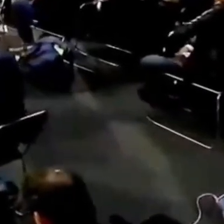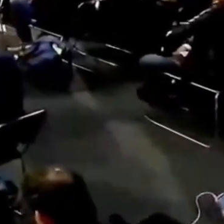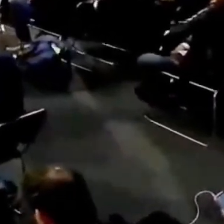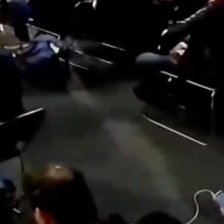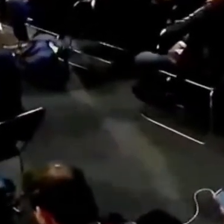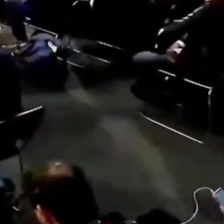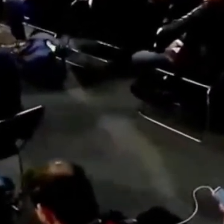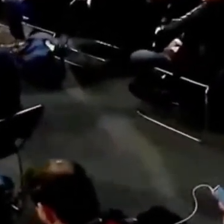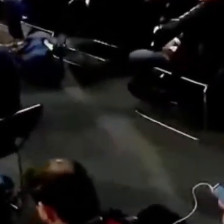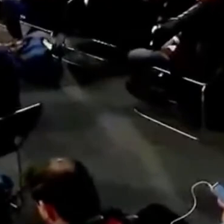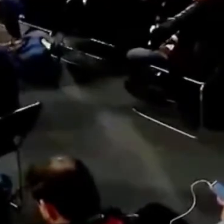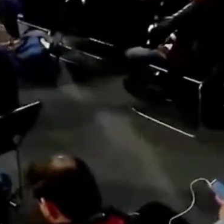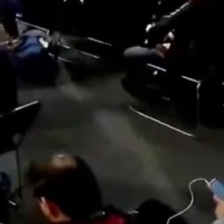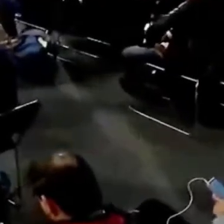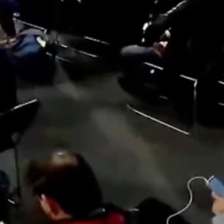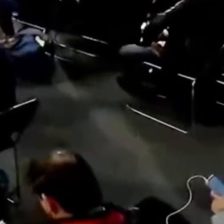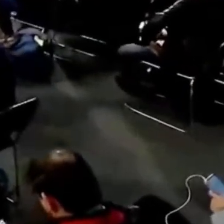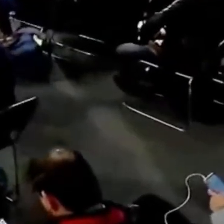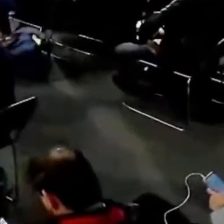de antes,